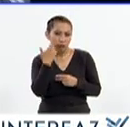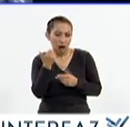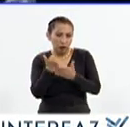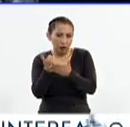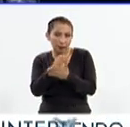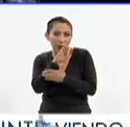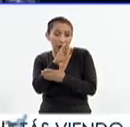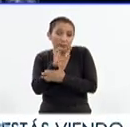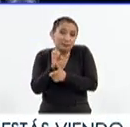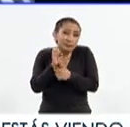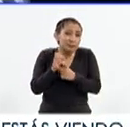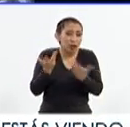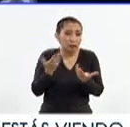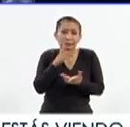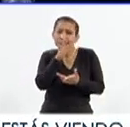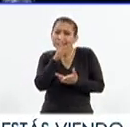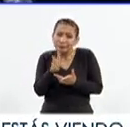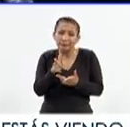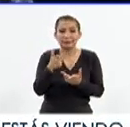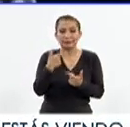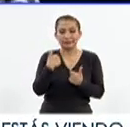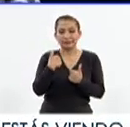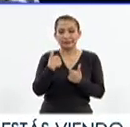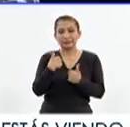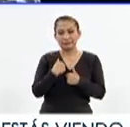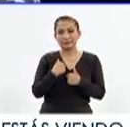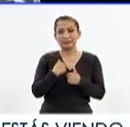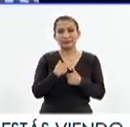ayudar a mi mamá. Entonces, lo mejor fue,